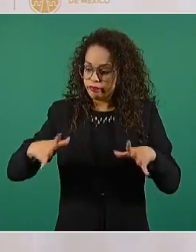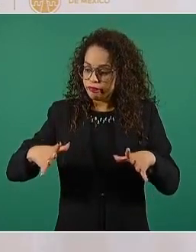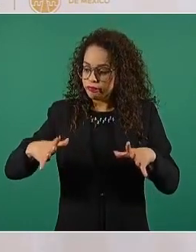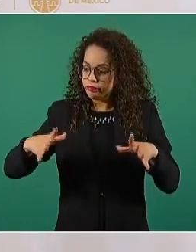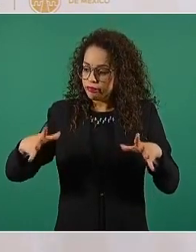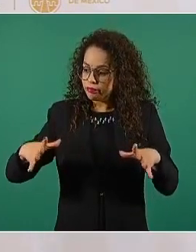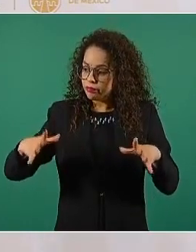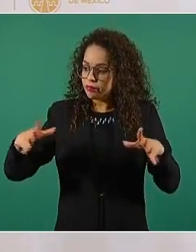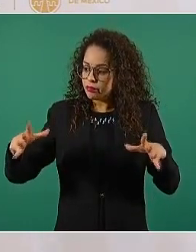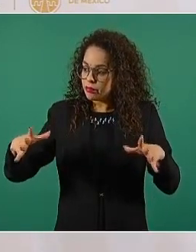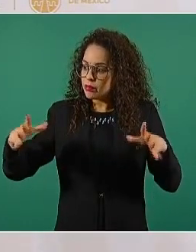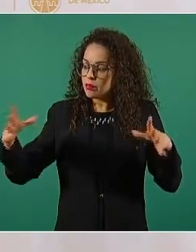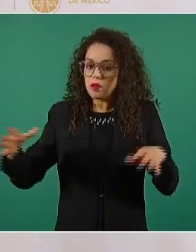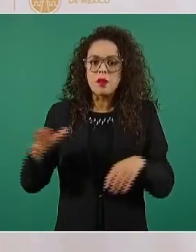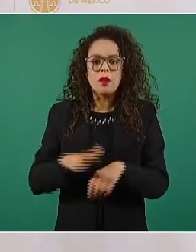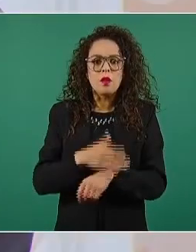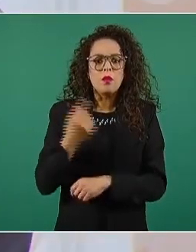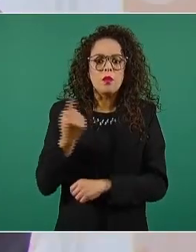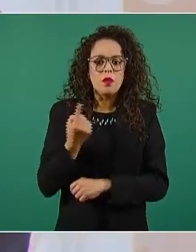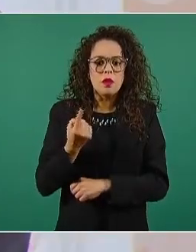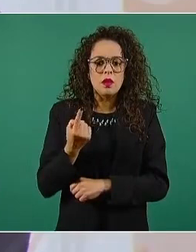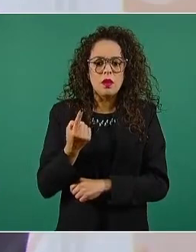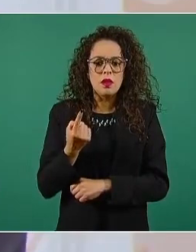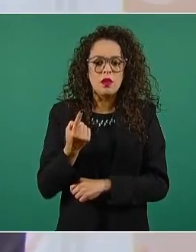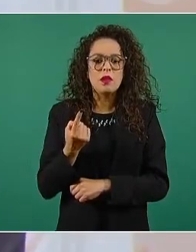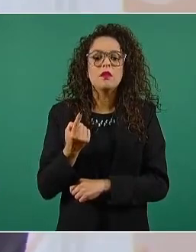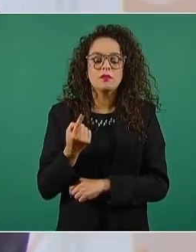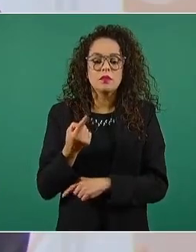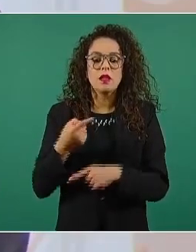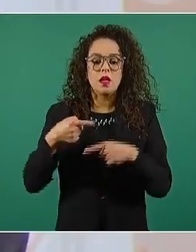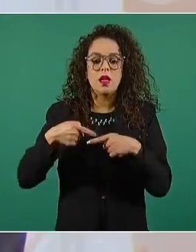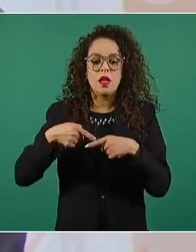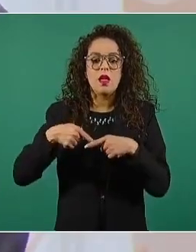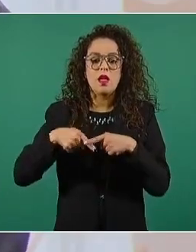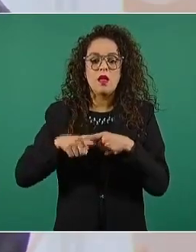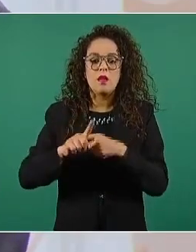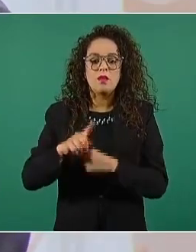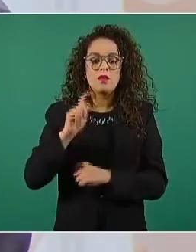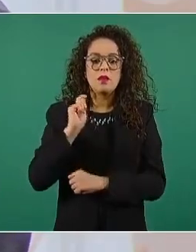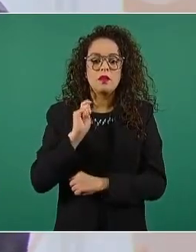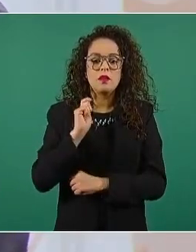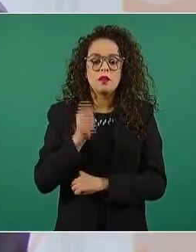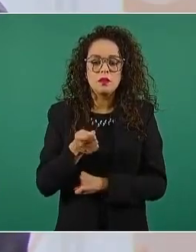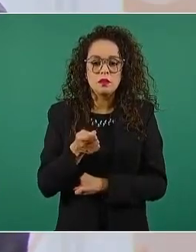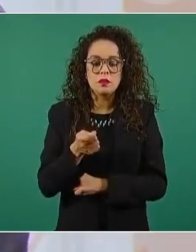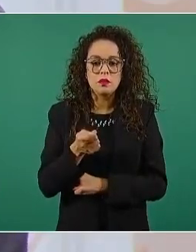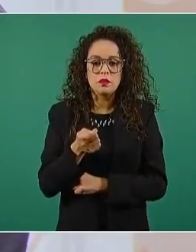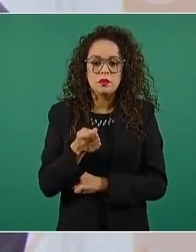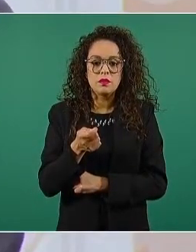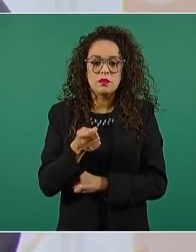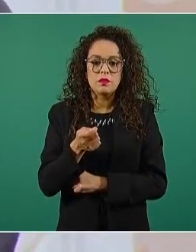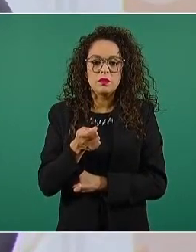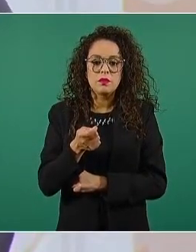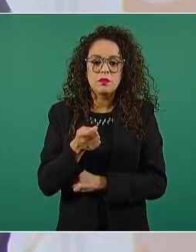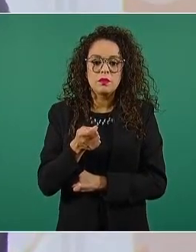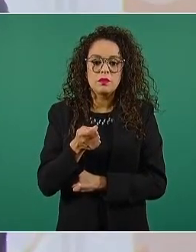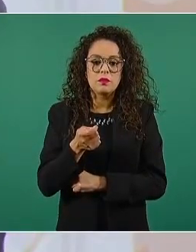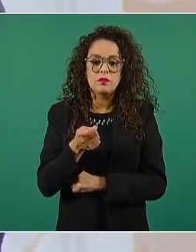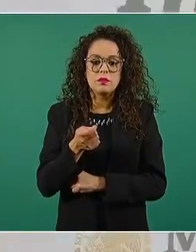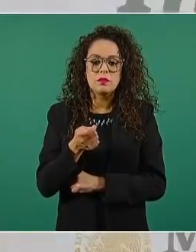llegar y se empiezan a aplicar con cierta regularidad la